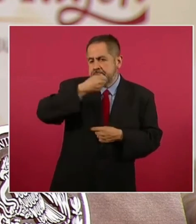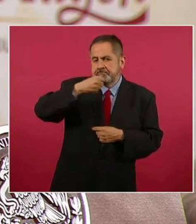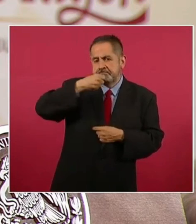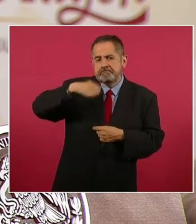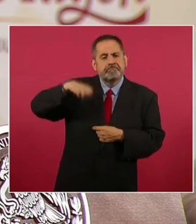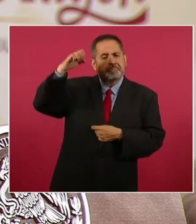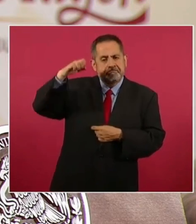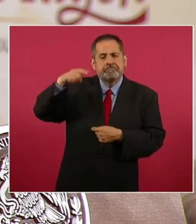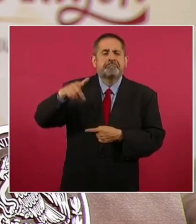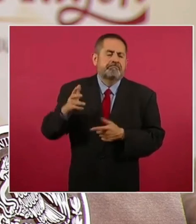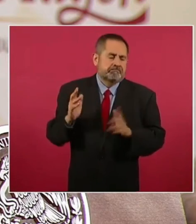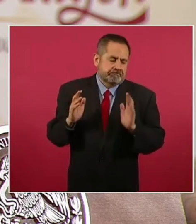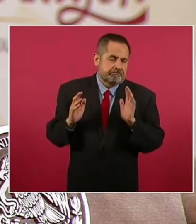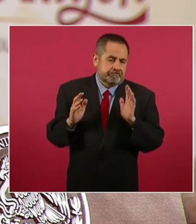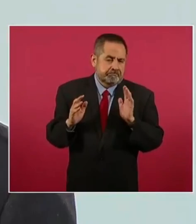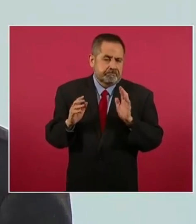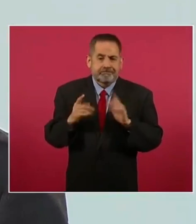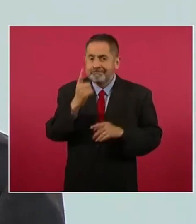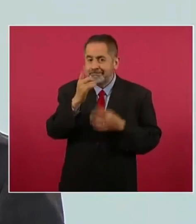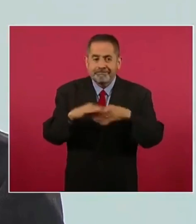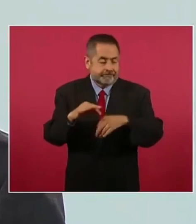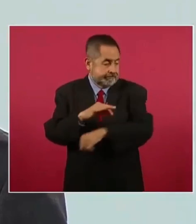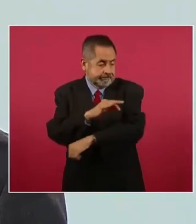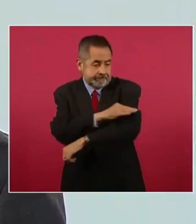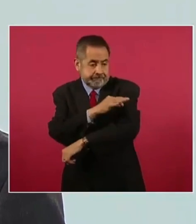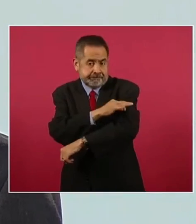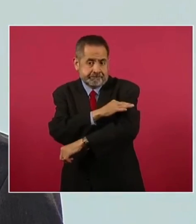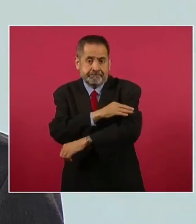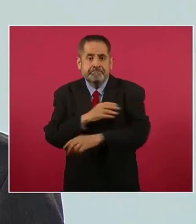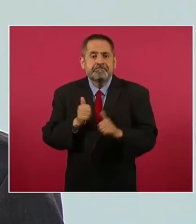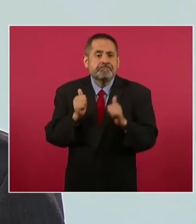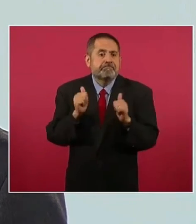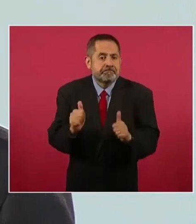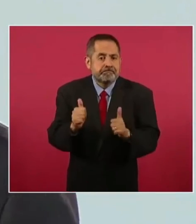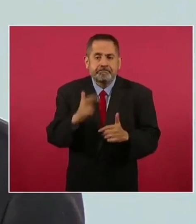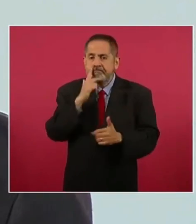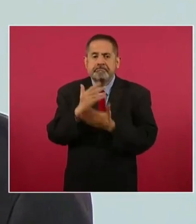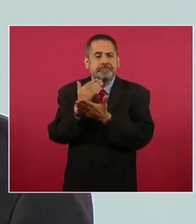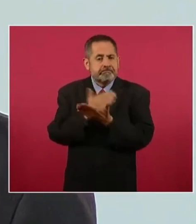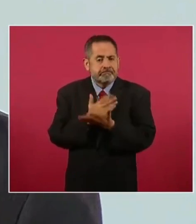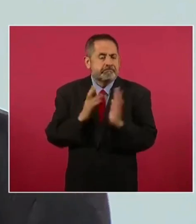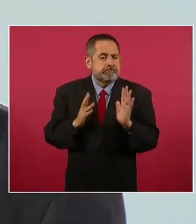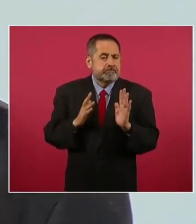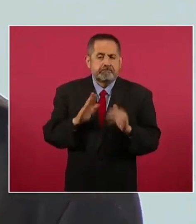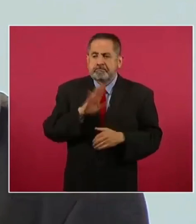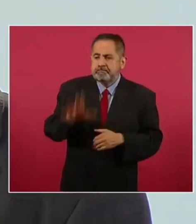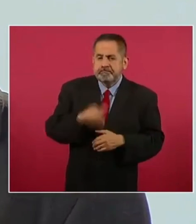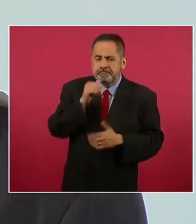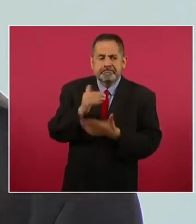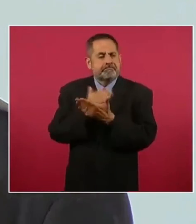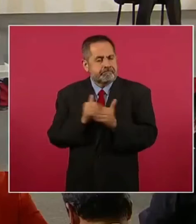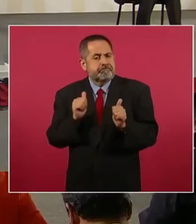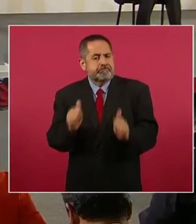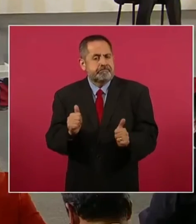mayores, pero que además el vacunarse reduce la posibilidad de que ocurra este desenlace